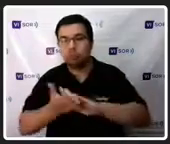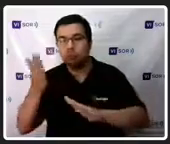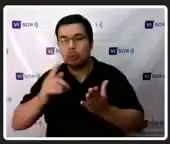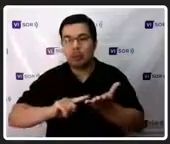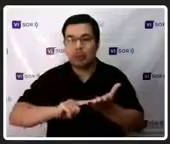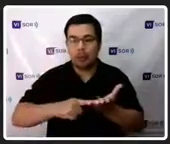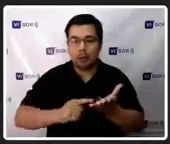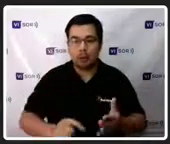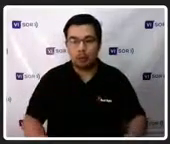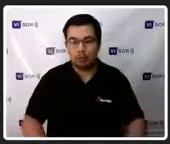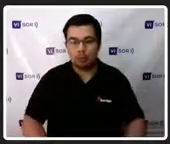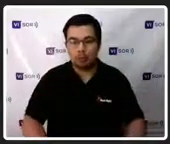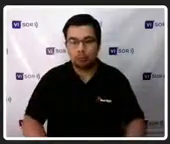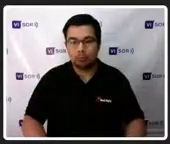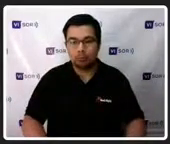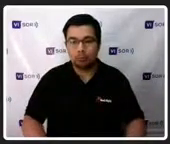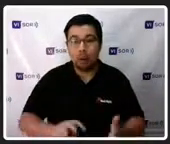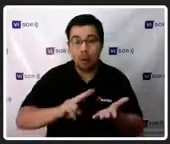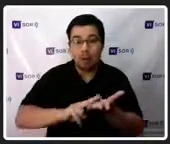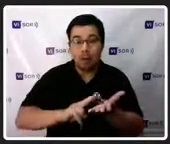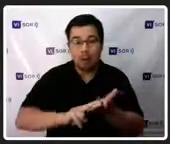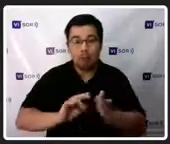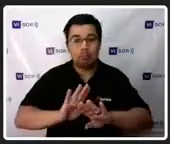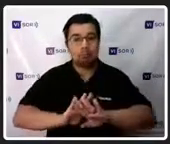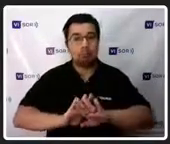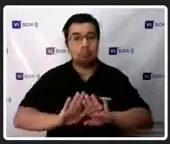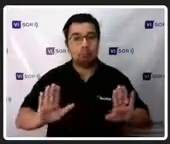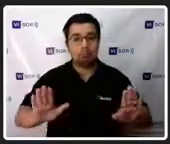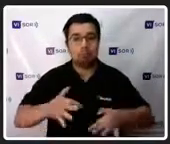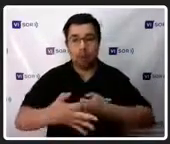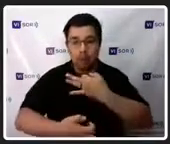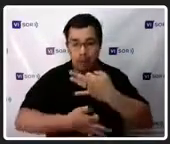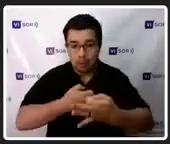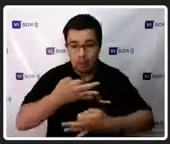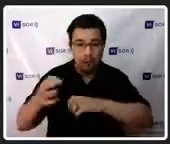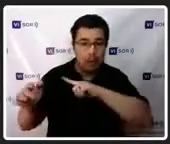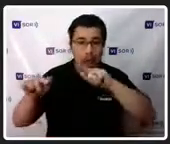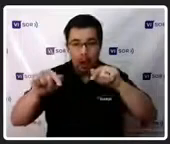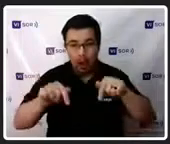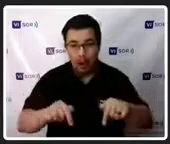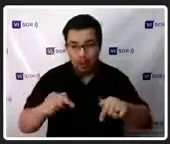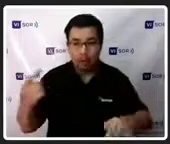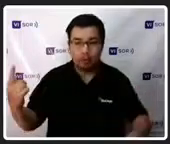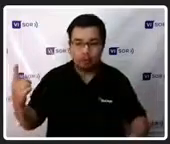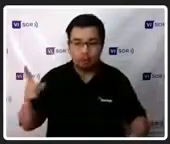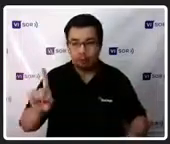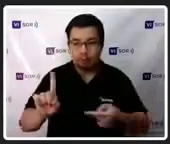Y la verdad es que sin más que contarles, vamos a dejar a